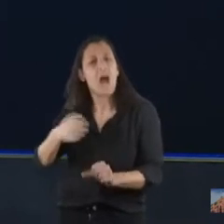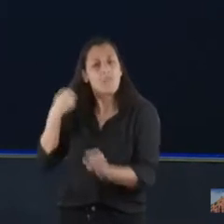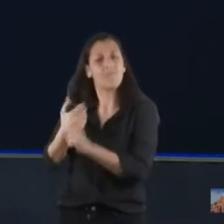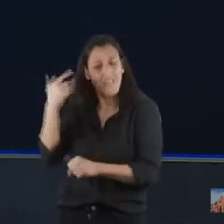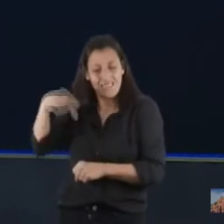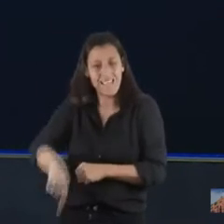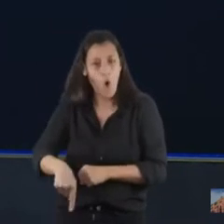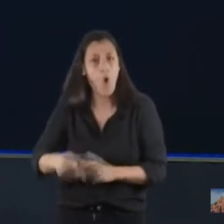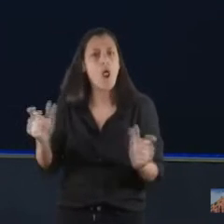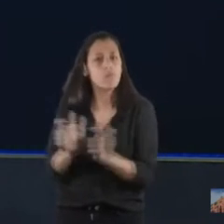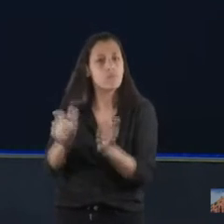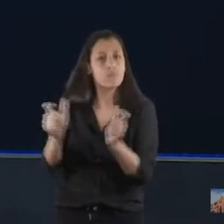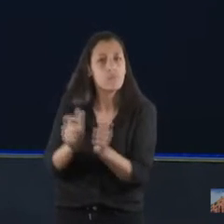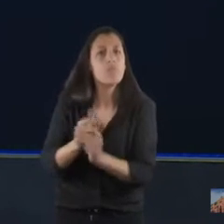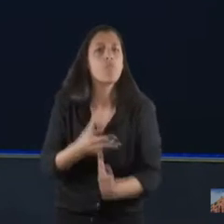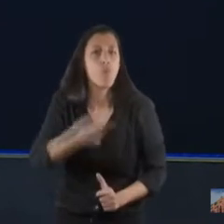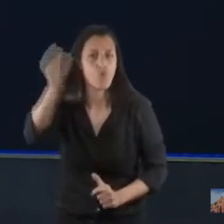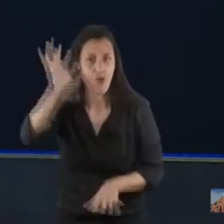días